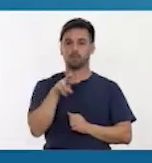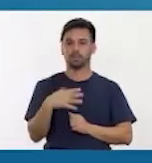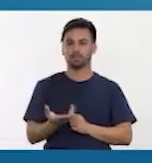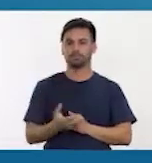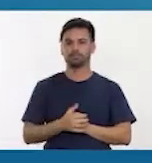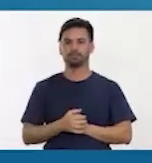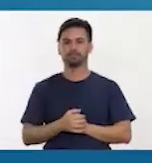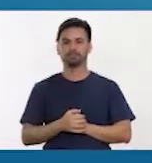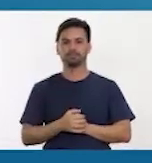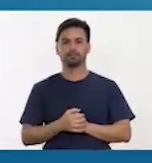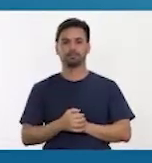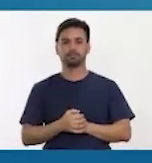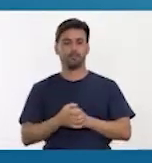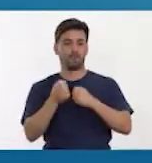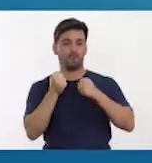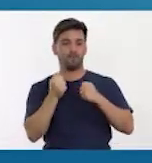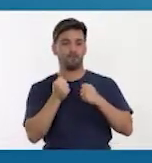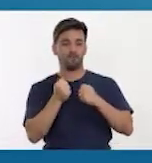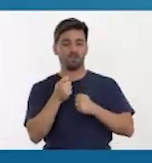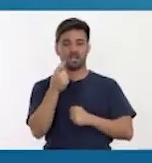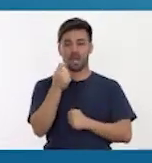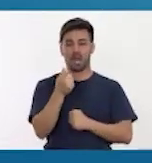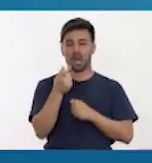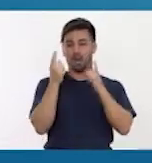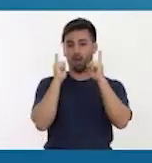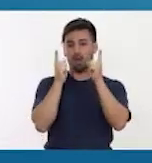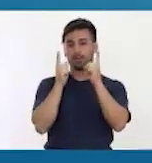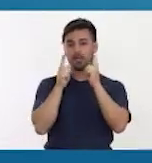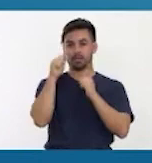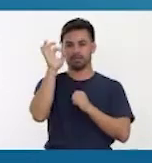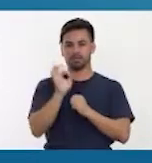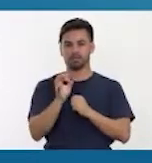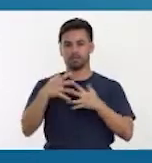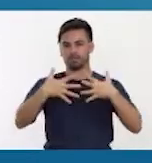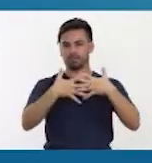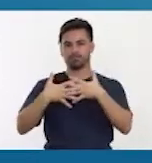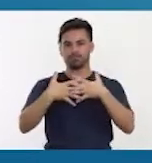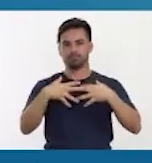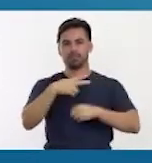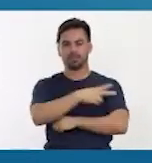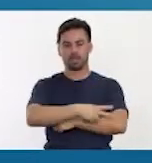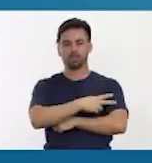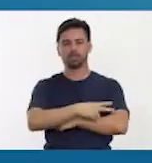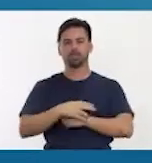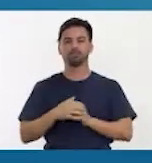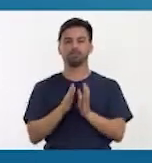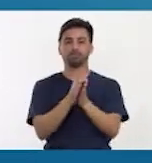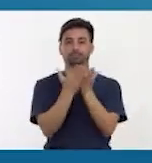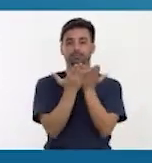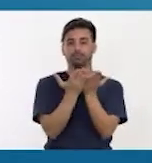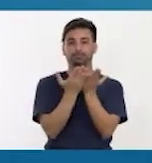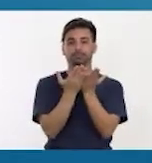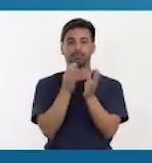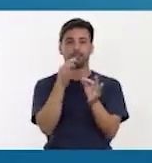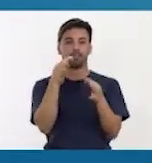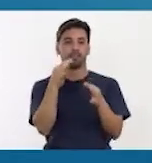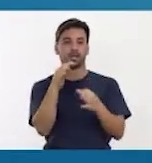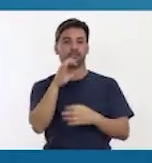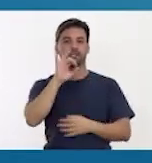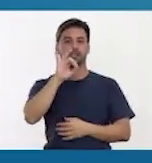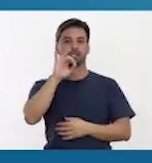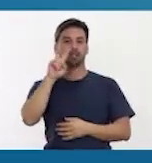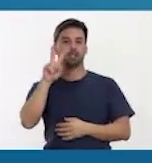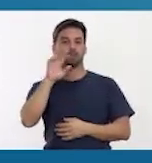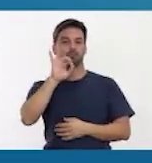Unidos, con el siguiente aspecto: la consolidación del capitalismo en los Estados Unidos,